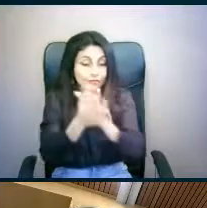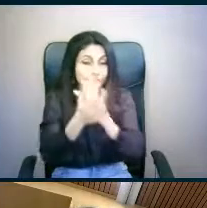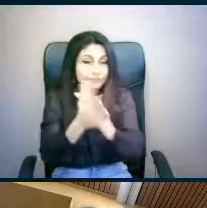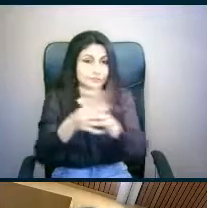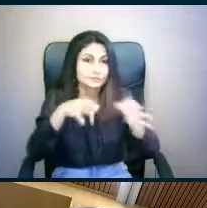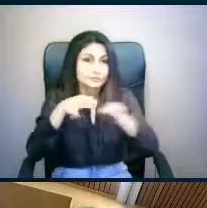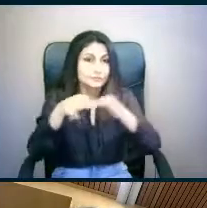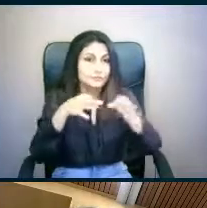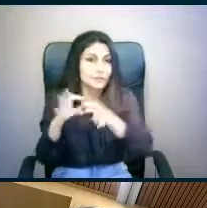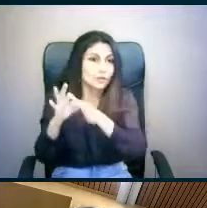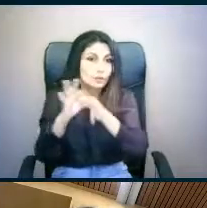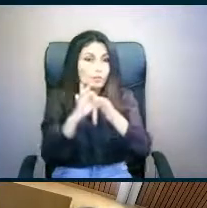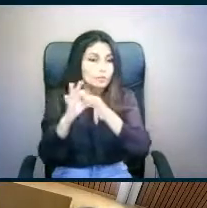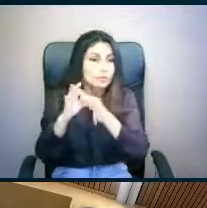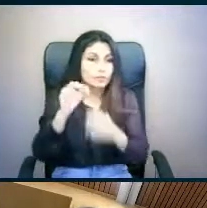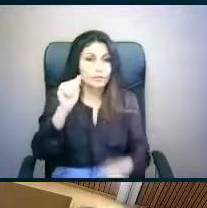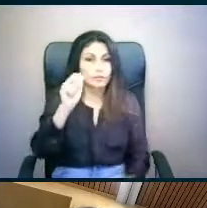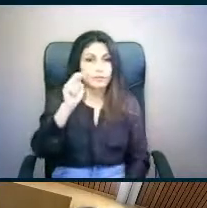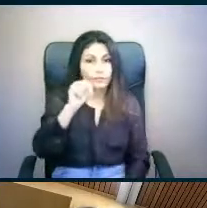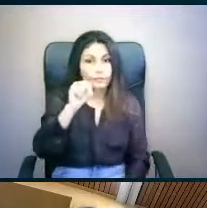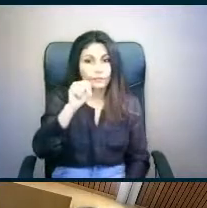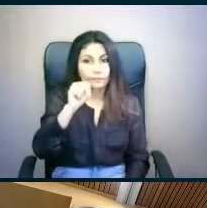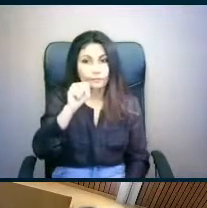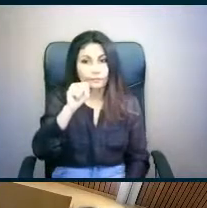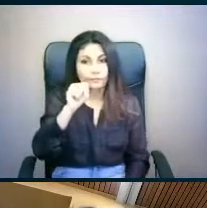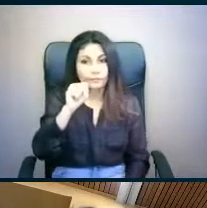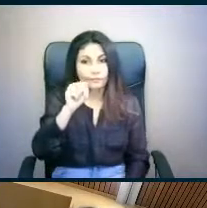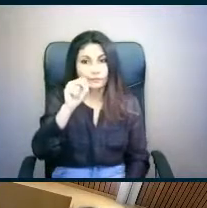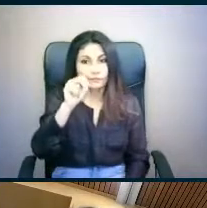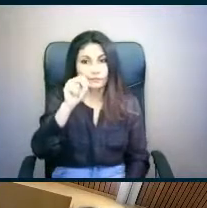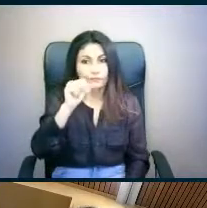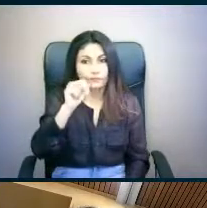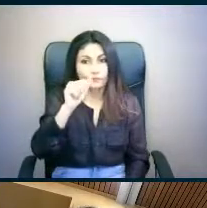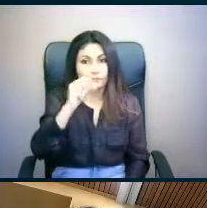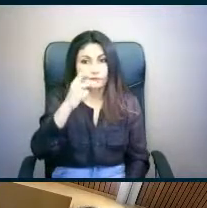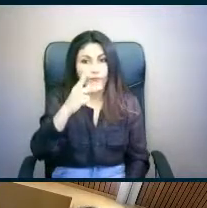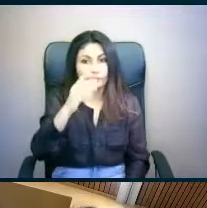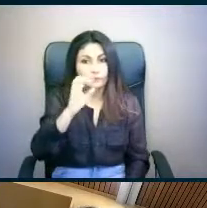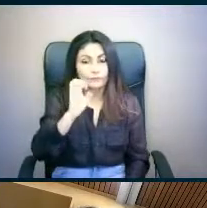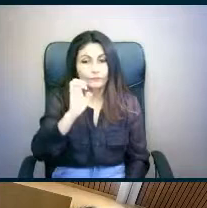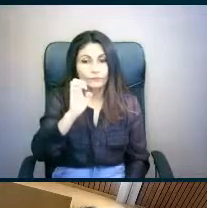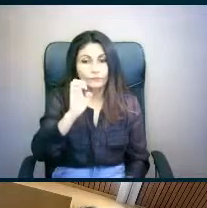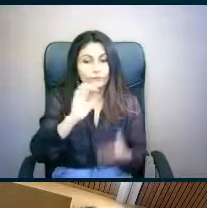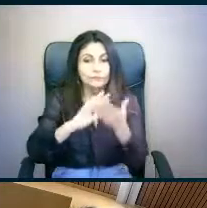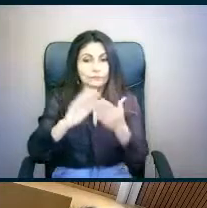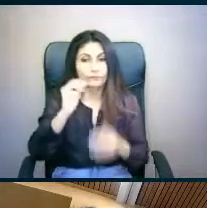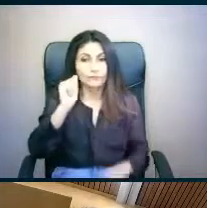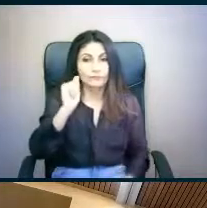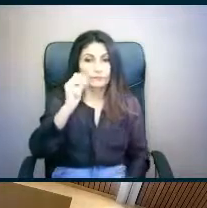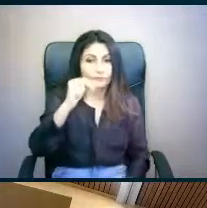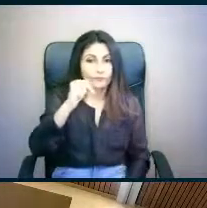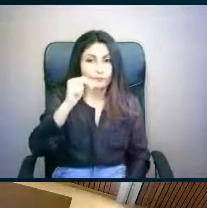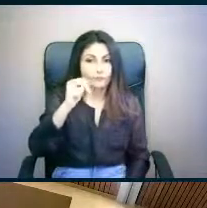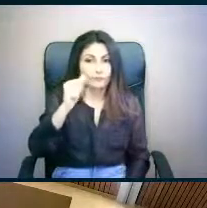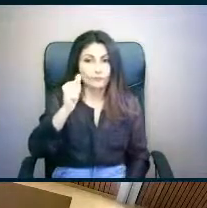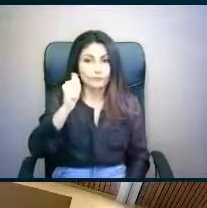mi compañera Ana Karenina Pardo, que nos explicará con mucho más detalle lo que hemos realizado en Power BI.